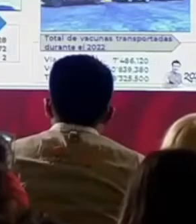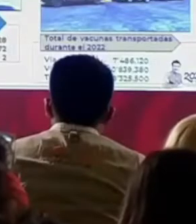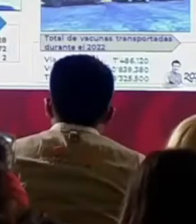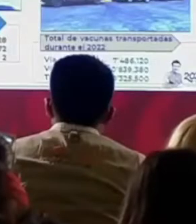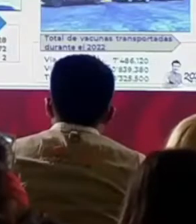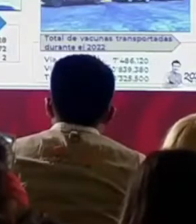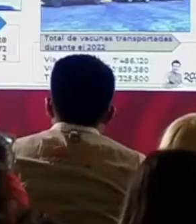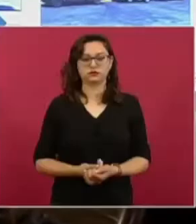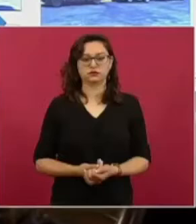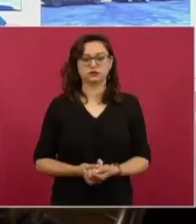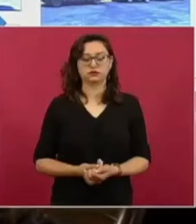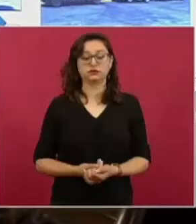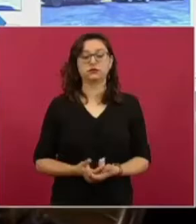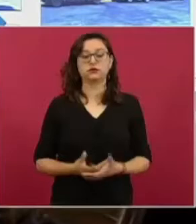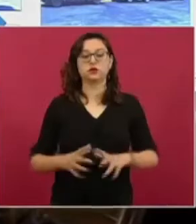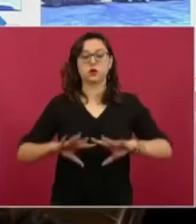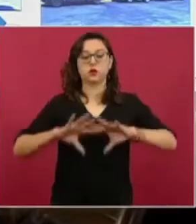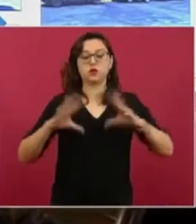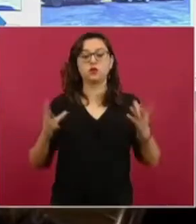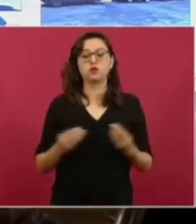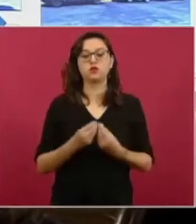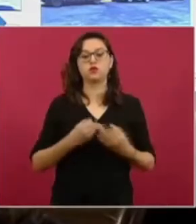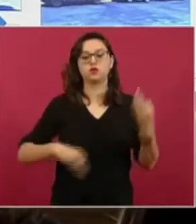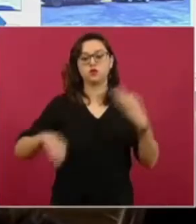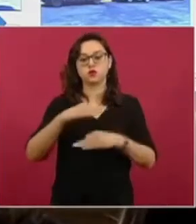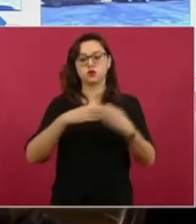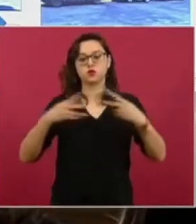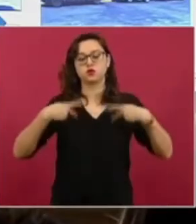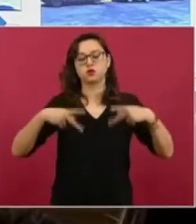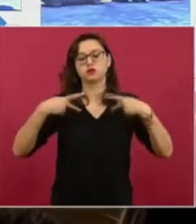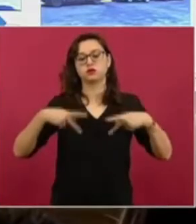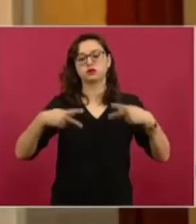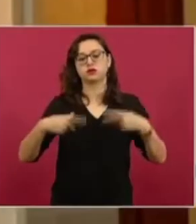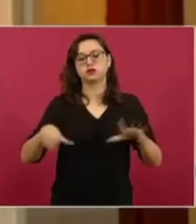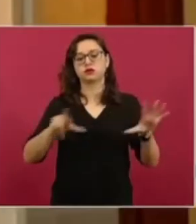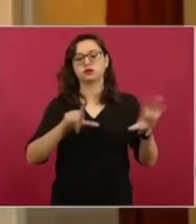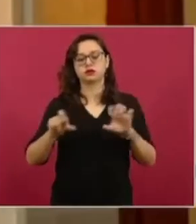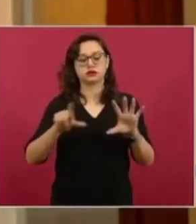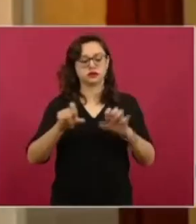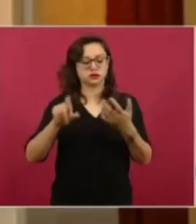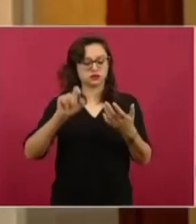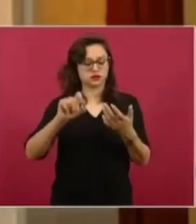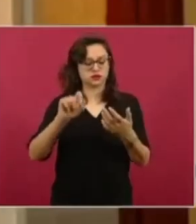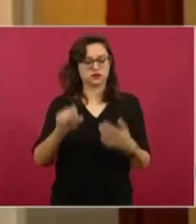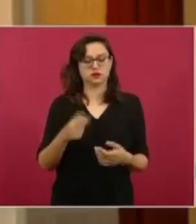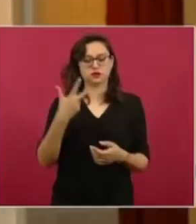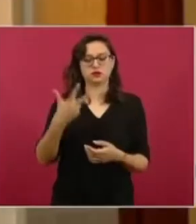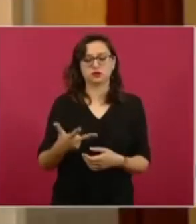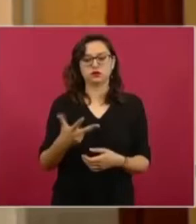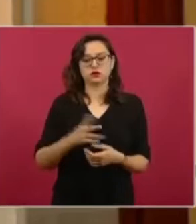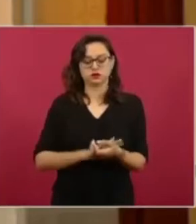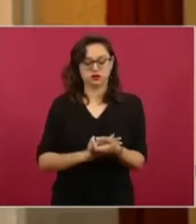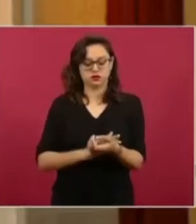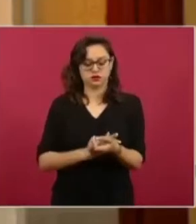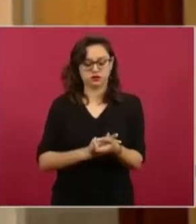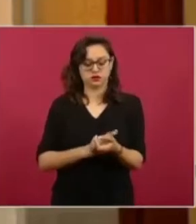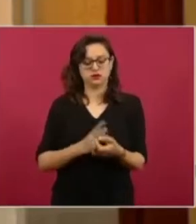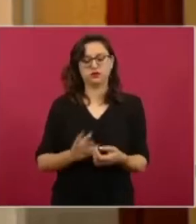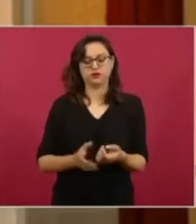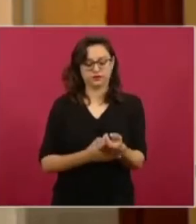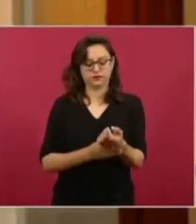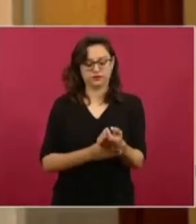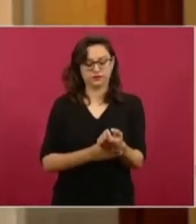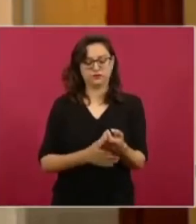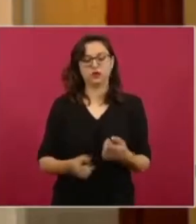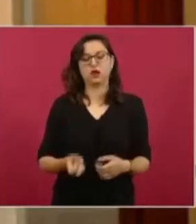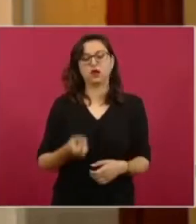esta distribución será personal 728 elementos, 72 vehículos y 2